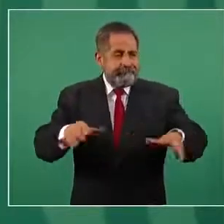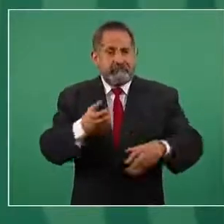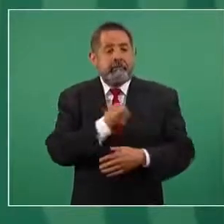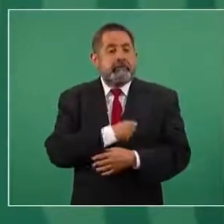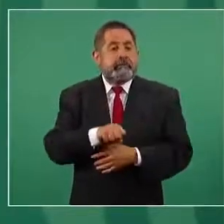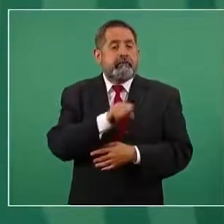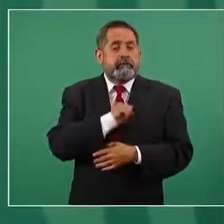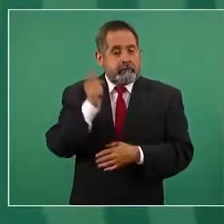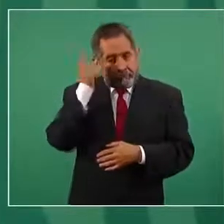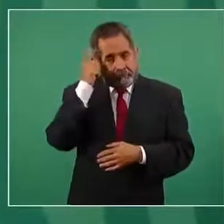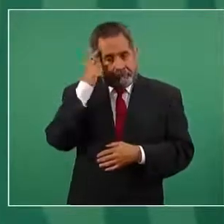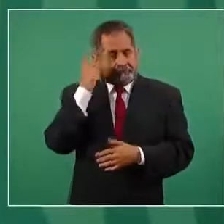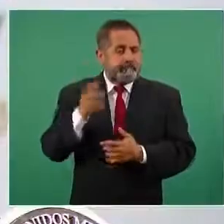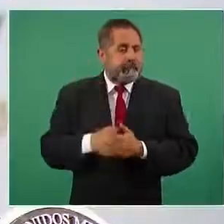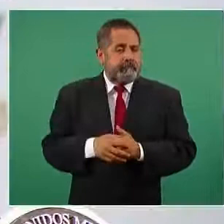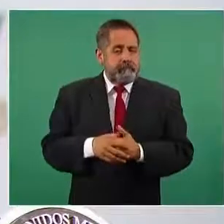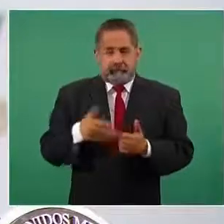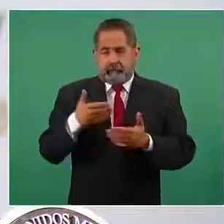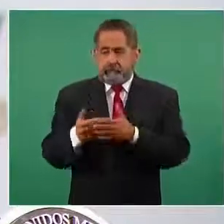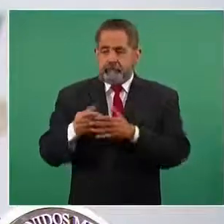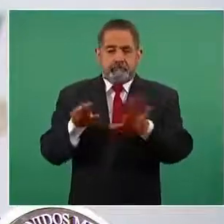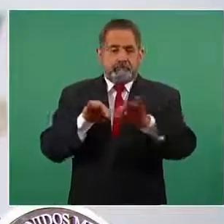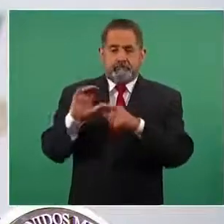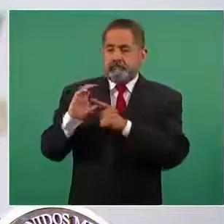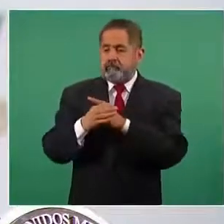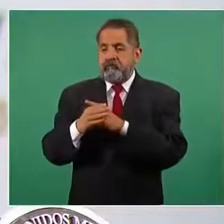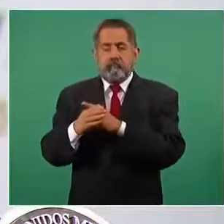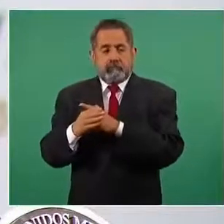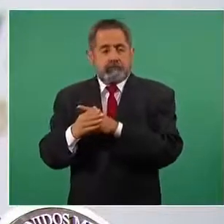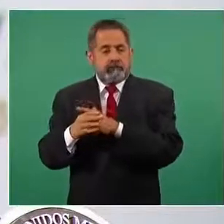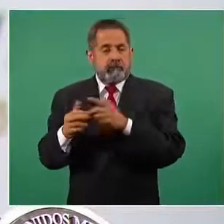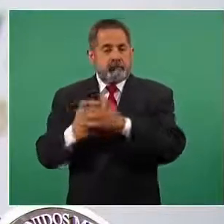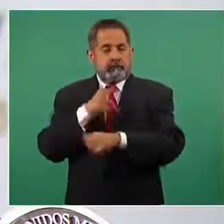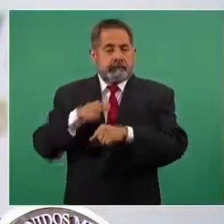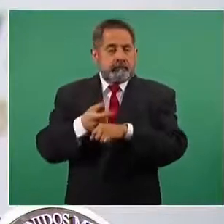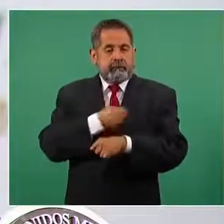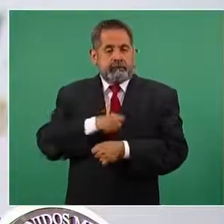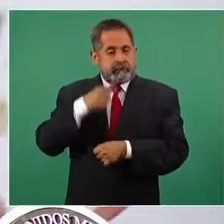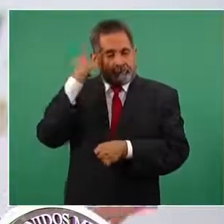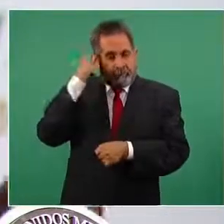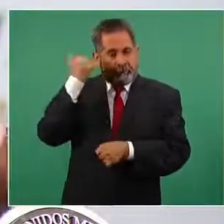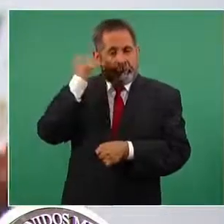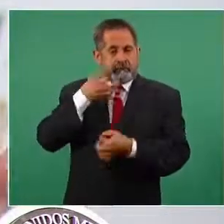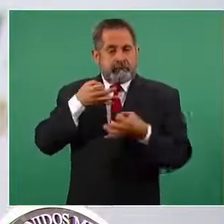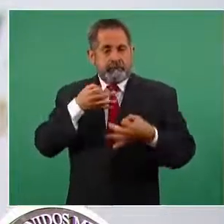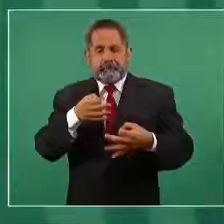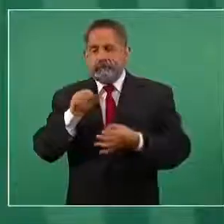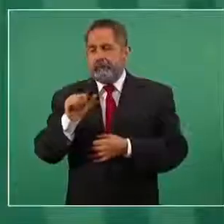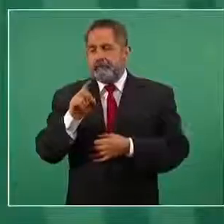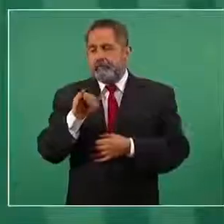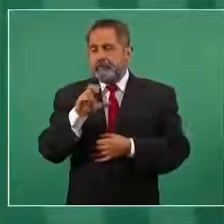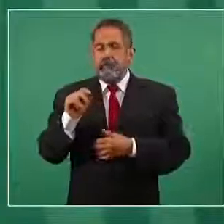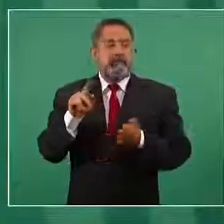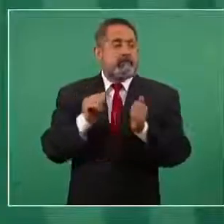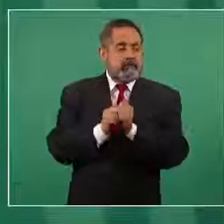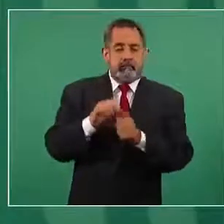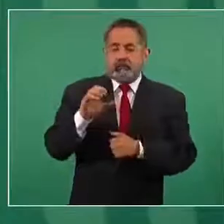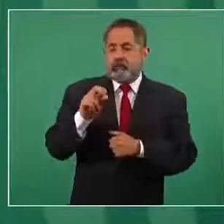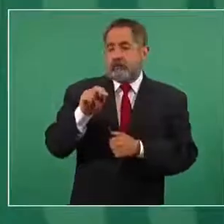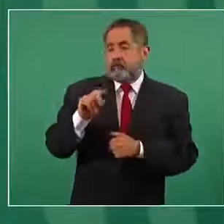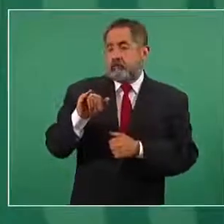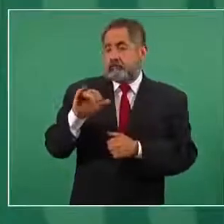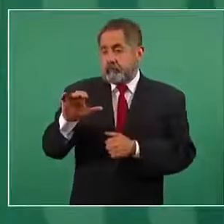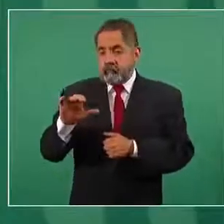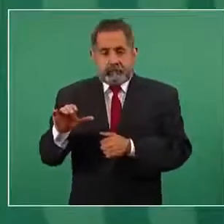mental. Hoy estamos integrando la Comisión Nacional de Salud Mental y Adicciones con la fusión de CONADIC, los